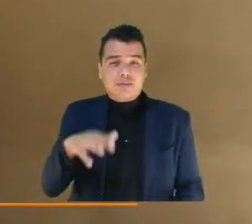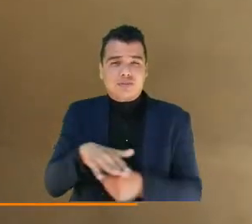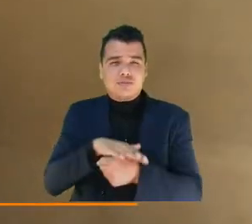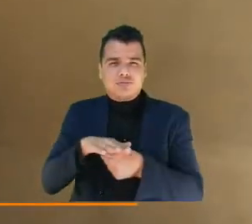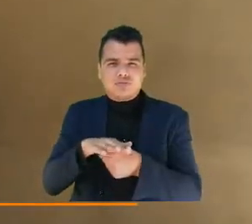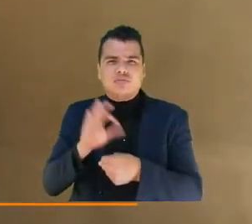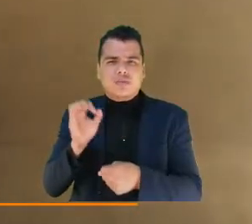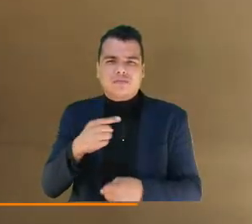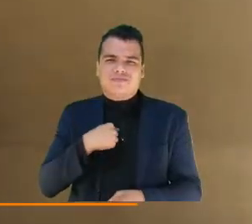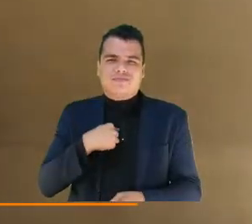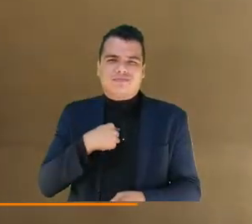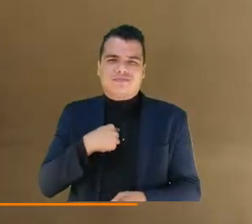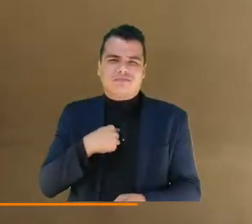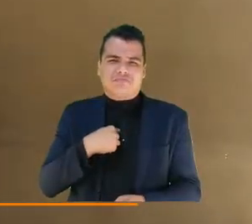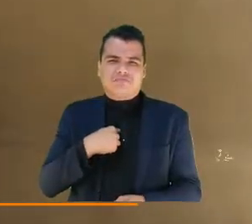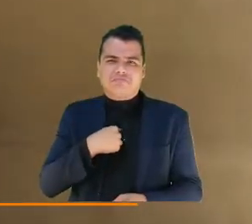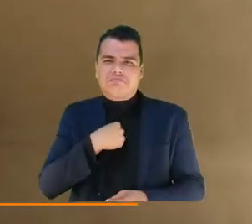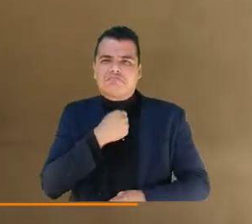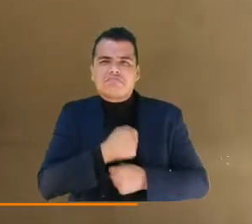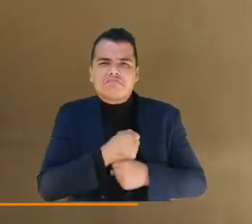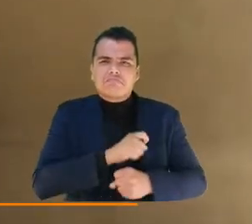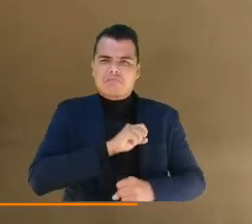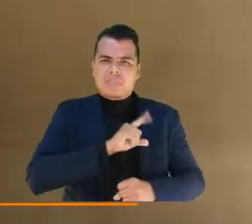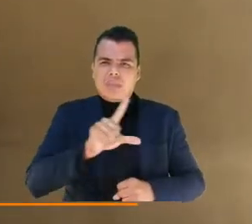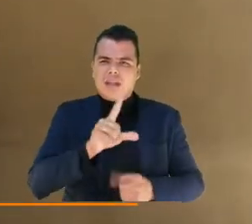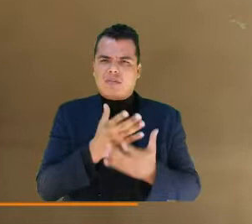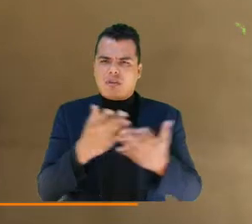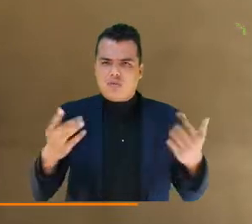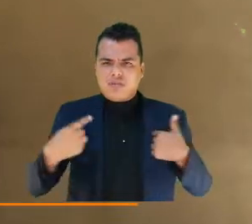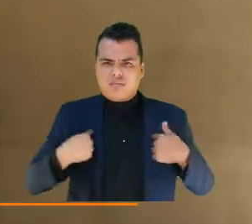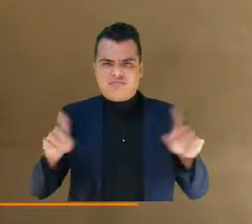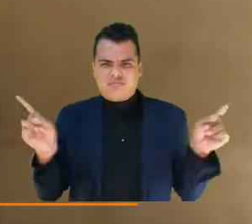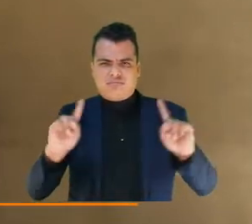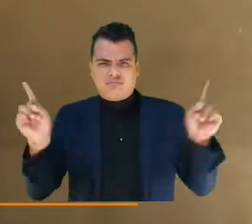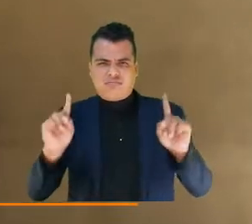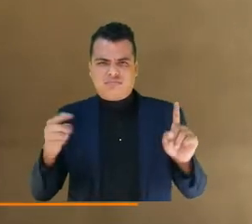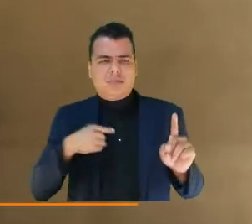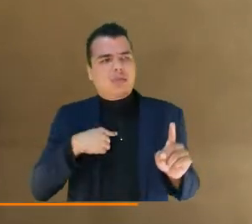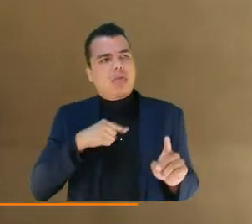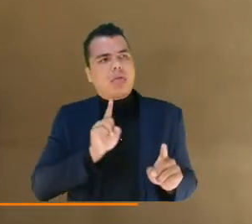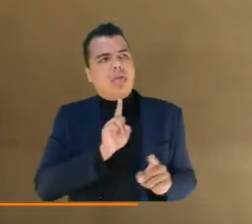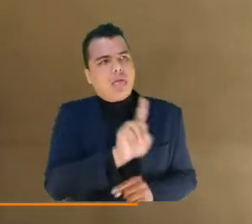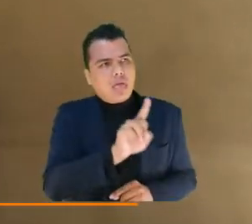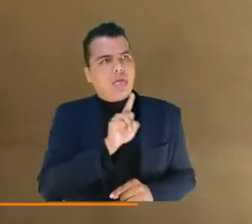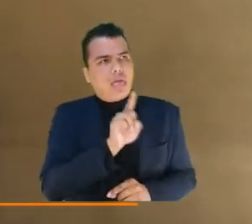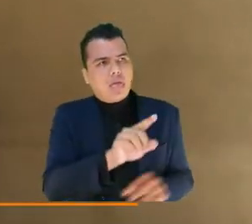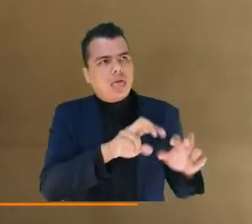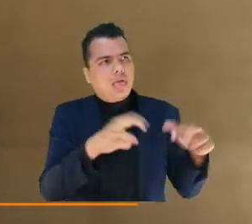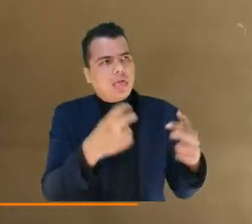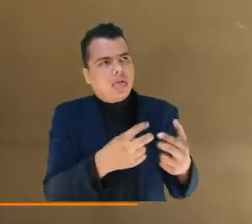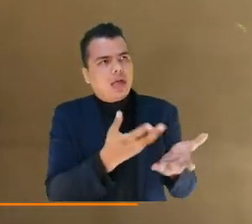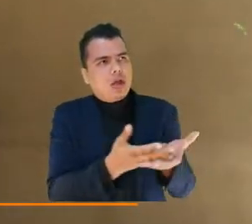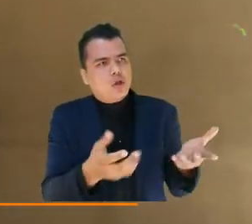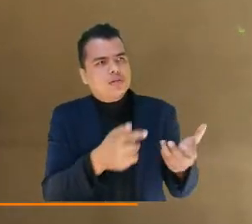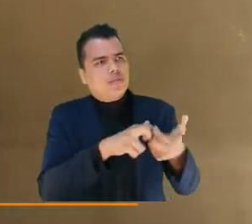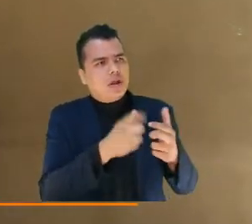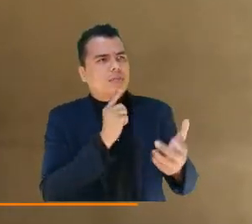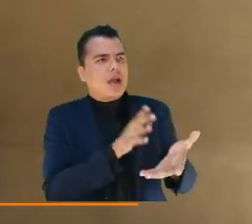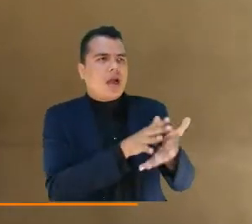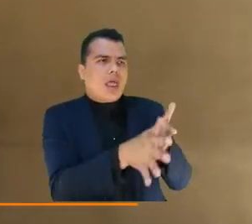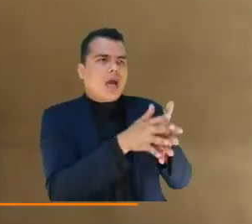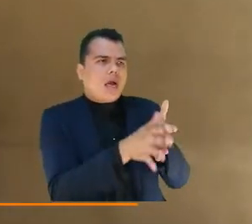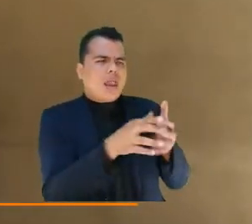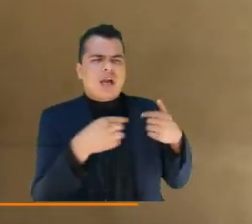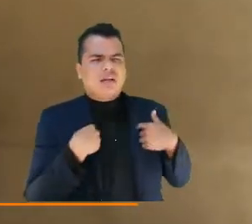situación, de hecho a mí no me gustaba lo del activismo social, eso de estar en reuniones comunitarias hablando de problemas de